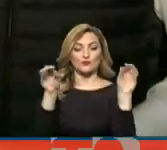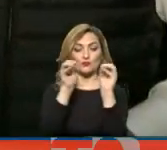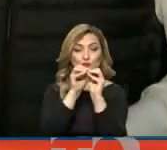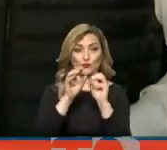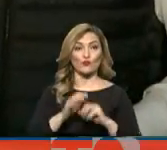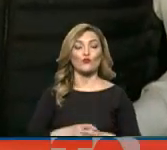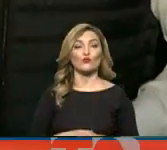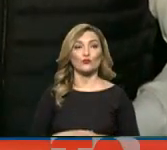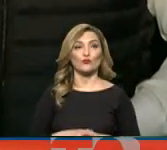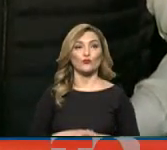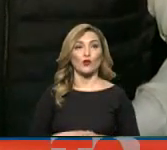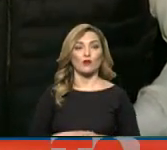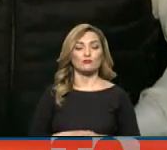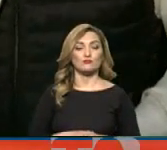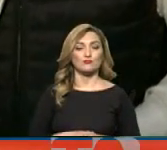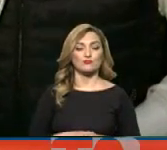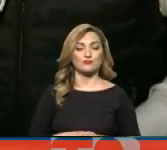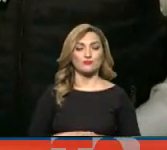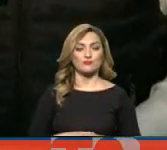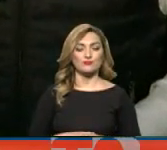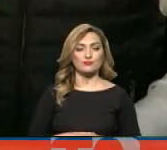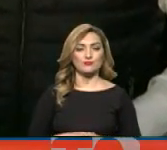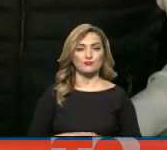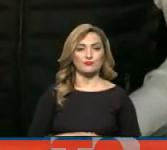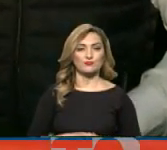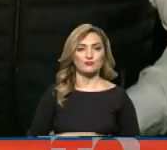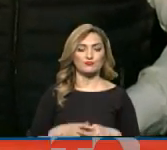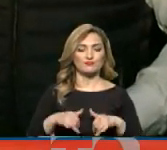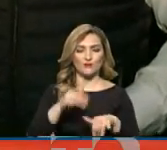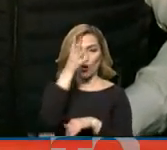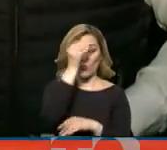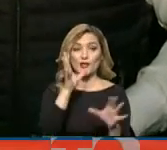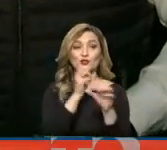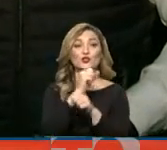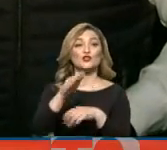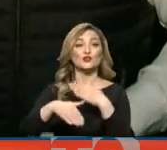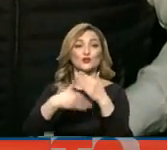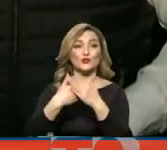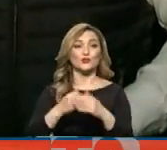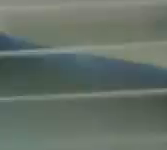con más información en los estudios. Diana, vamos contigo. Una buena noche para todos.